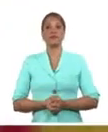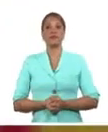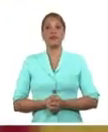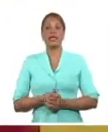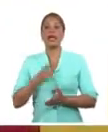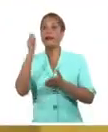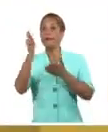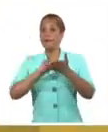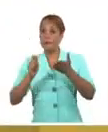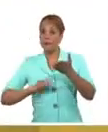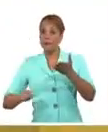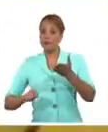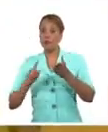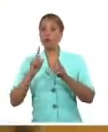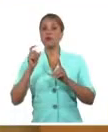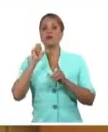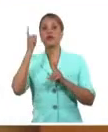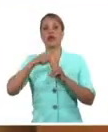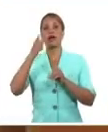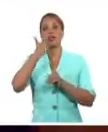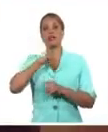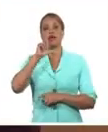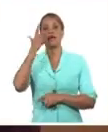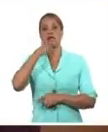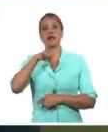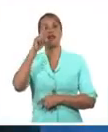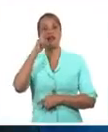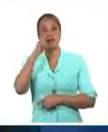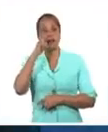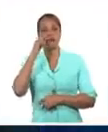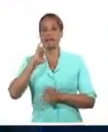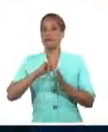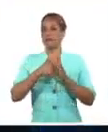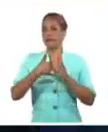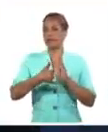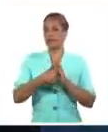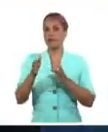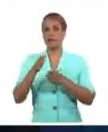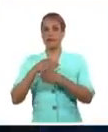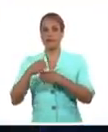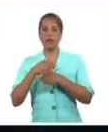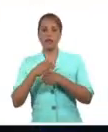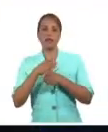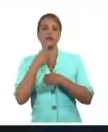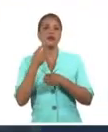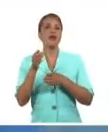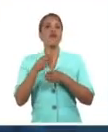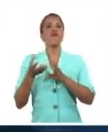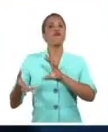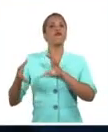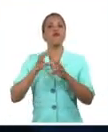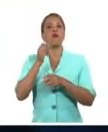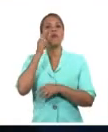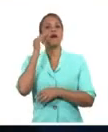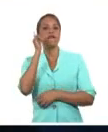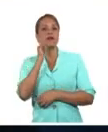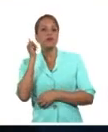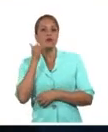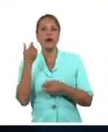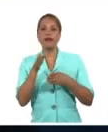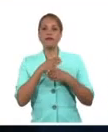catalán Salvador Dalí a través de proyecciones de gran formato, instalaciones interactivas, hologramas, realidad virtual e